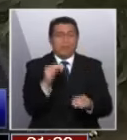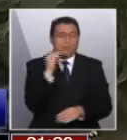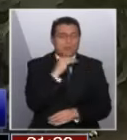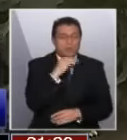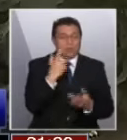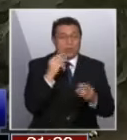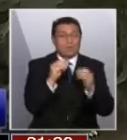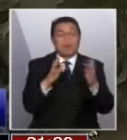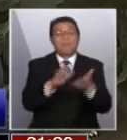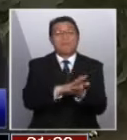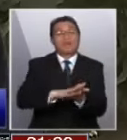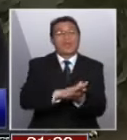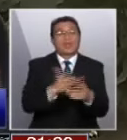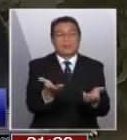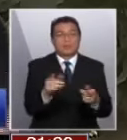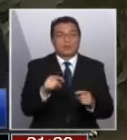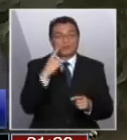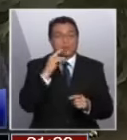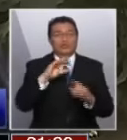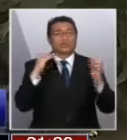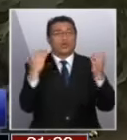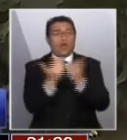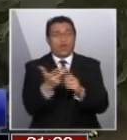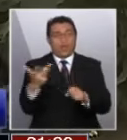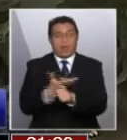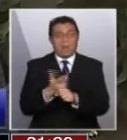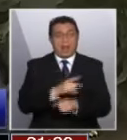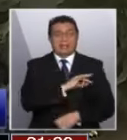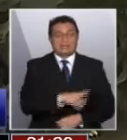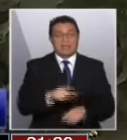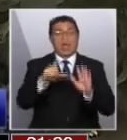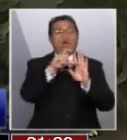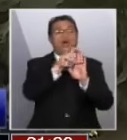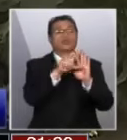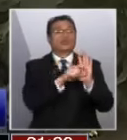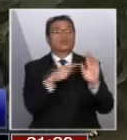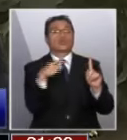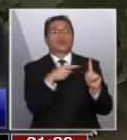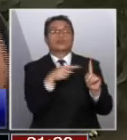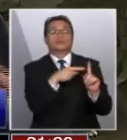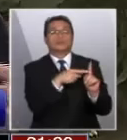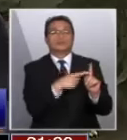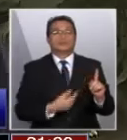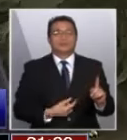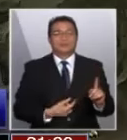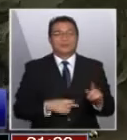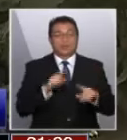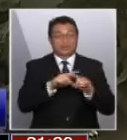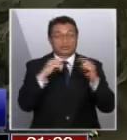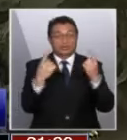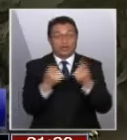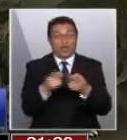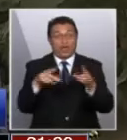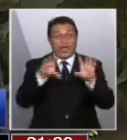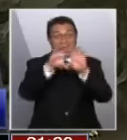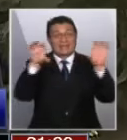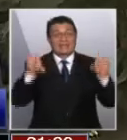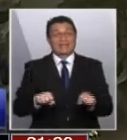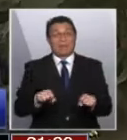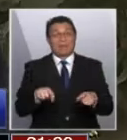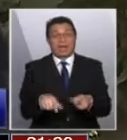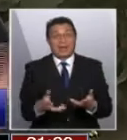ejemplo se le echa la culpa a todos los males de chile a la Constitución se crea un sistema para